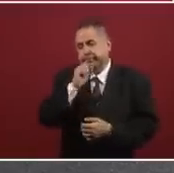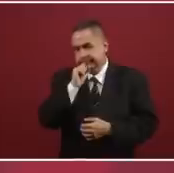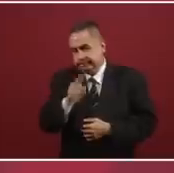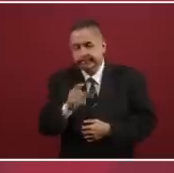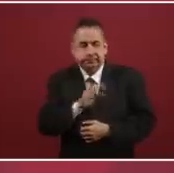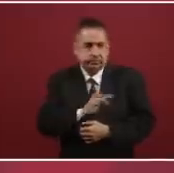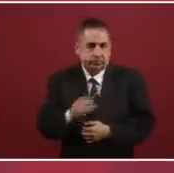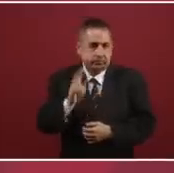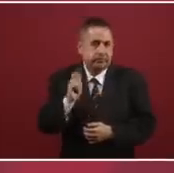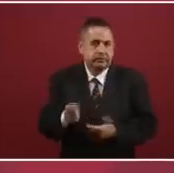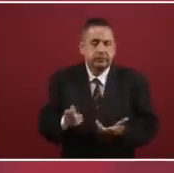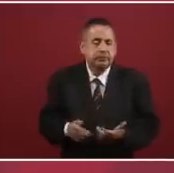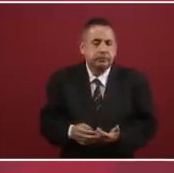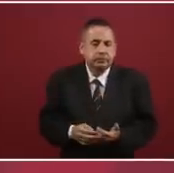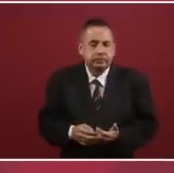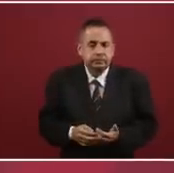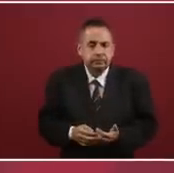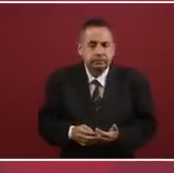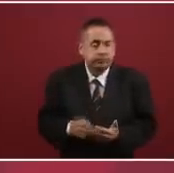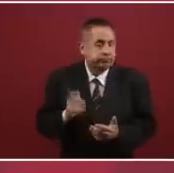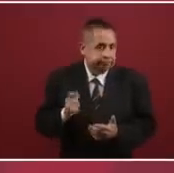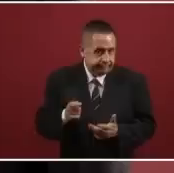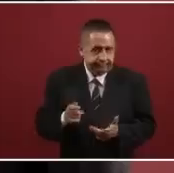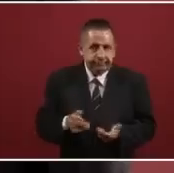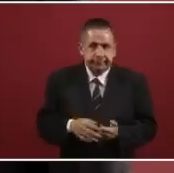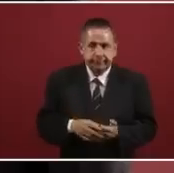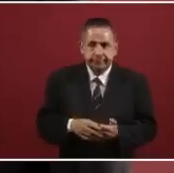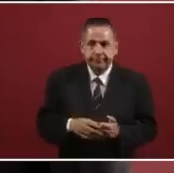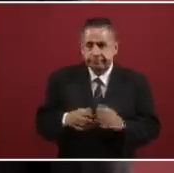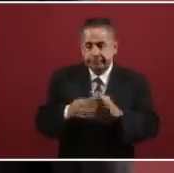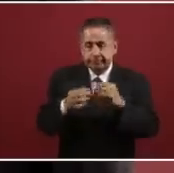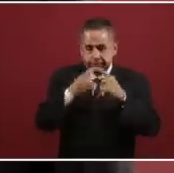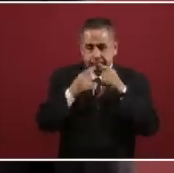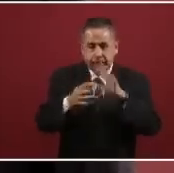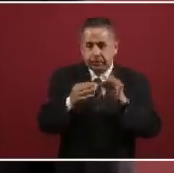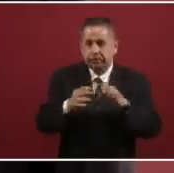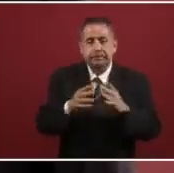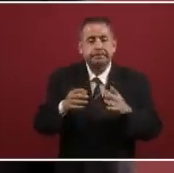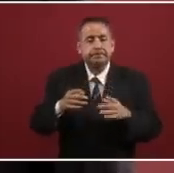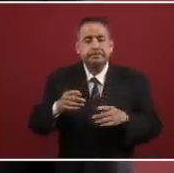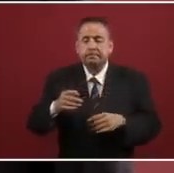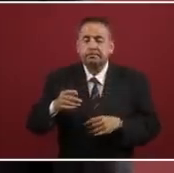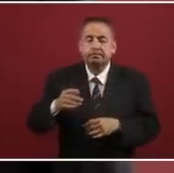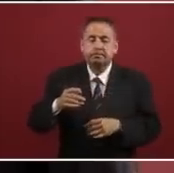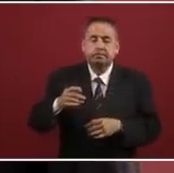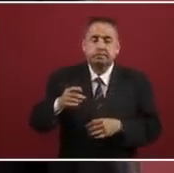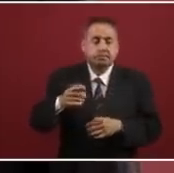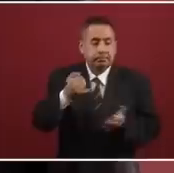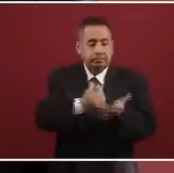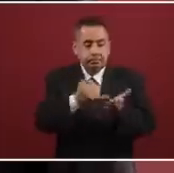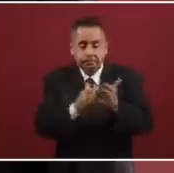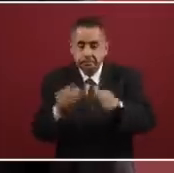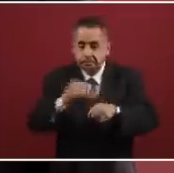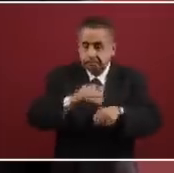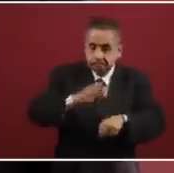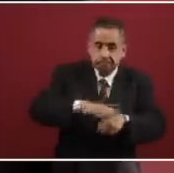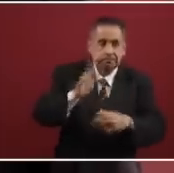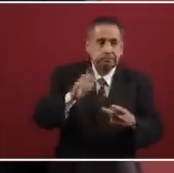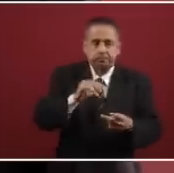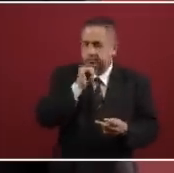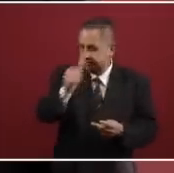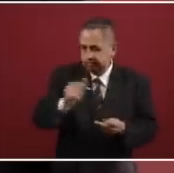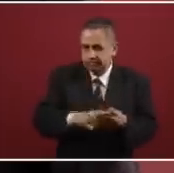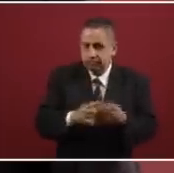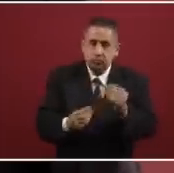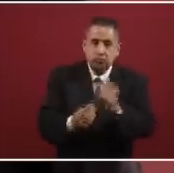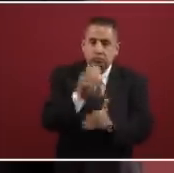permite pues que no se tengan que aumentar los impuestos, que no haya impuestos nuevos, que no